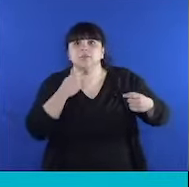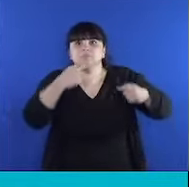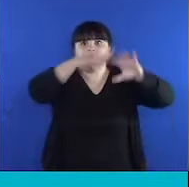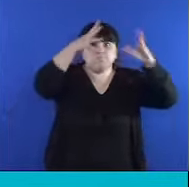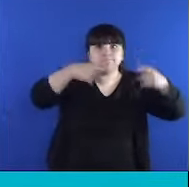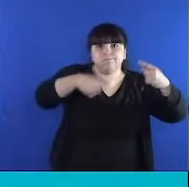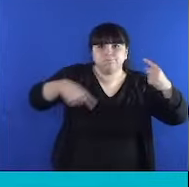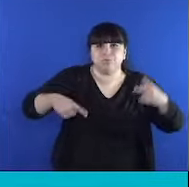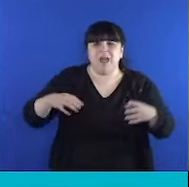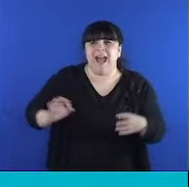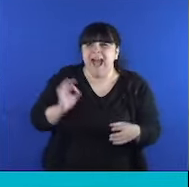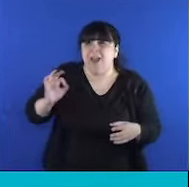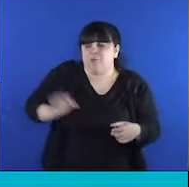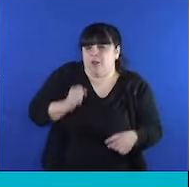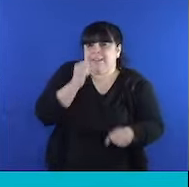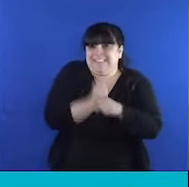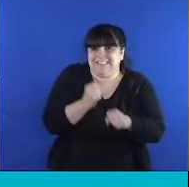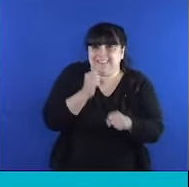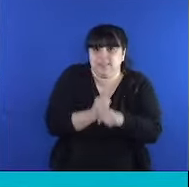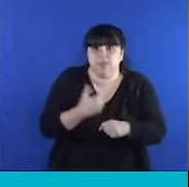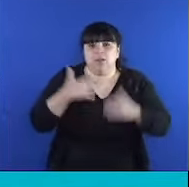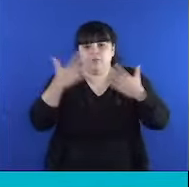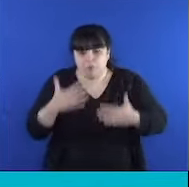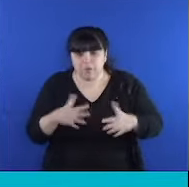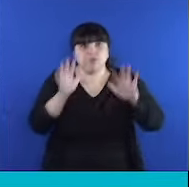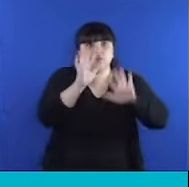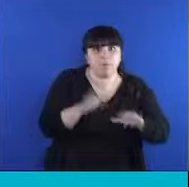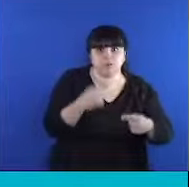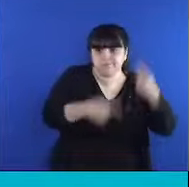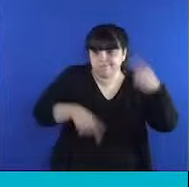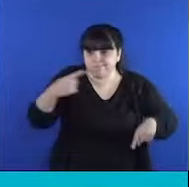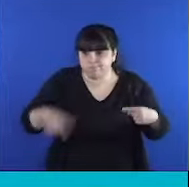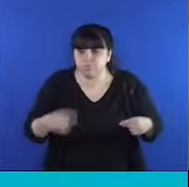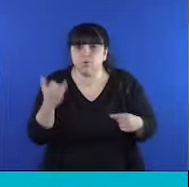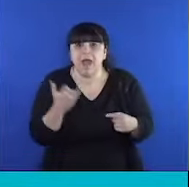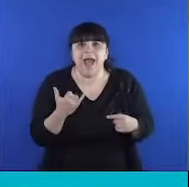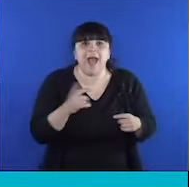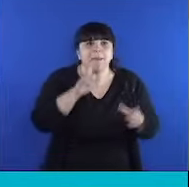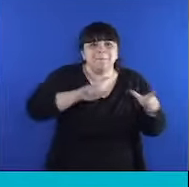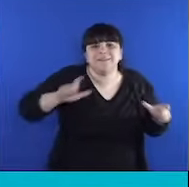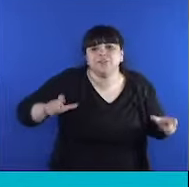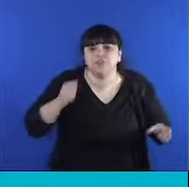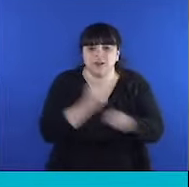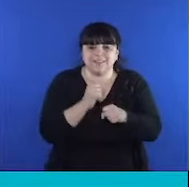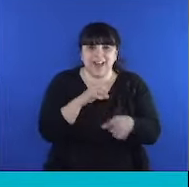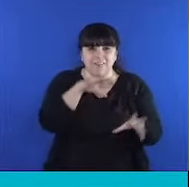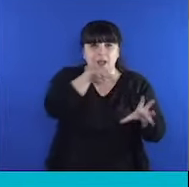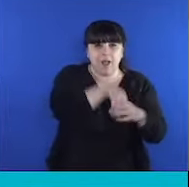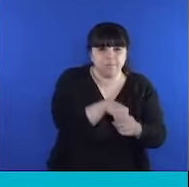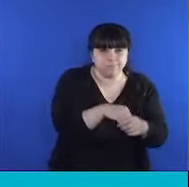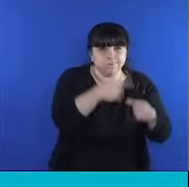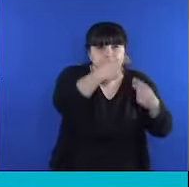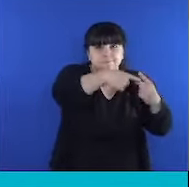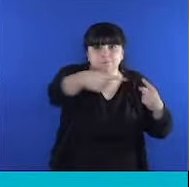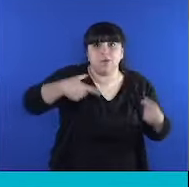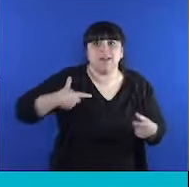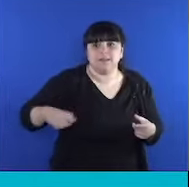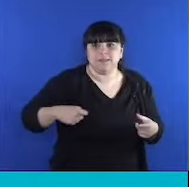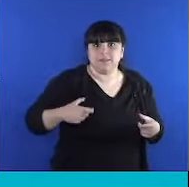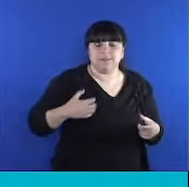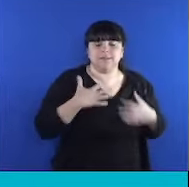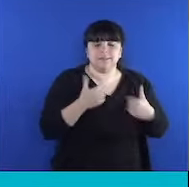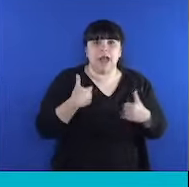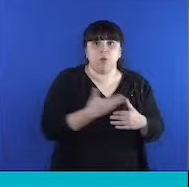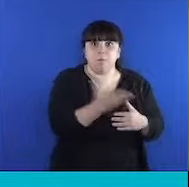a lo largo de décadas de trabajo y de formación, tiene un capital humano y de instalación de la salud pública que tenemos